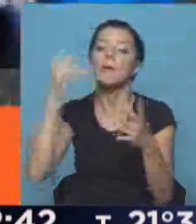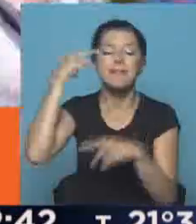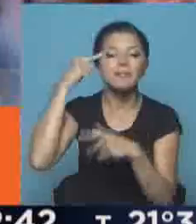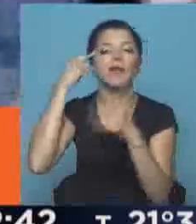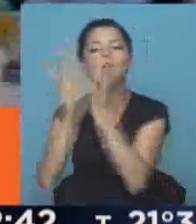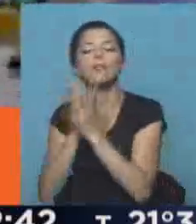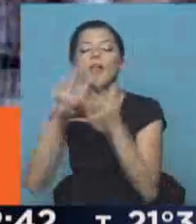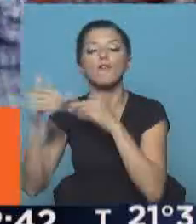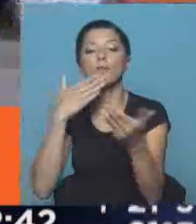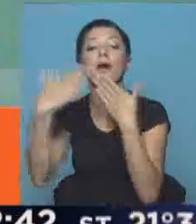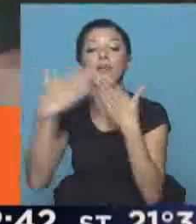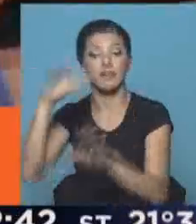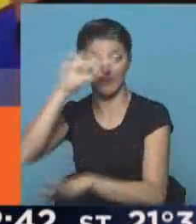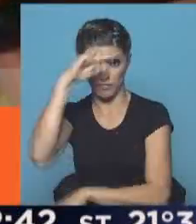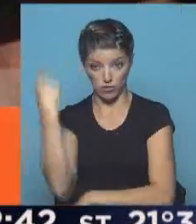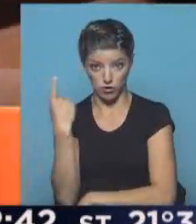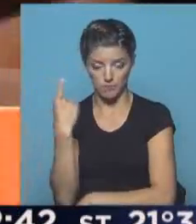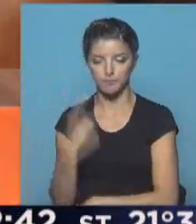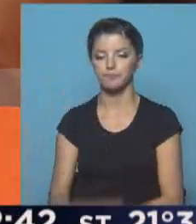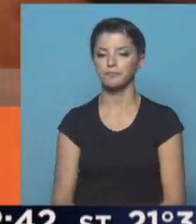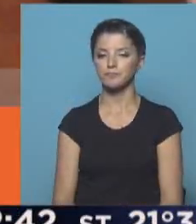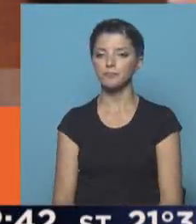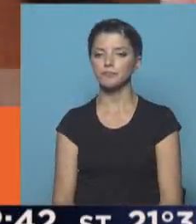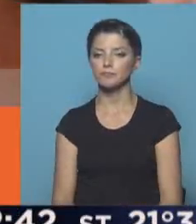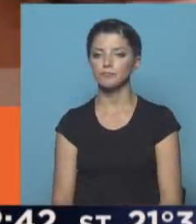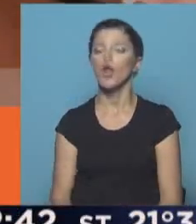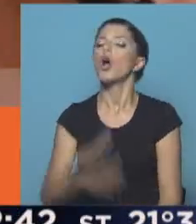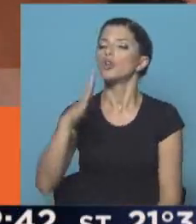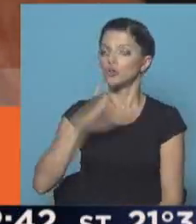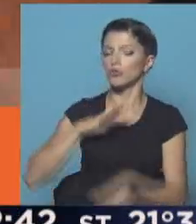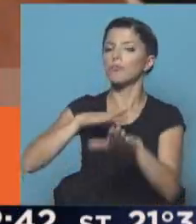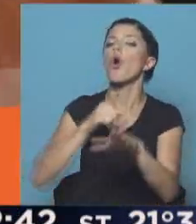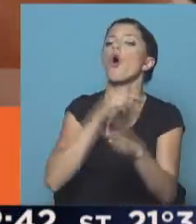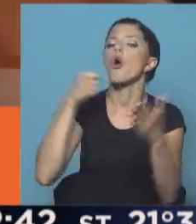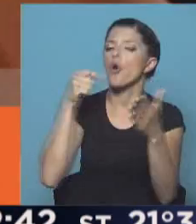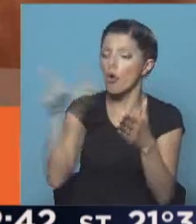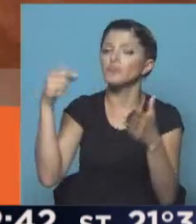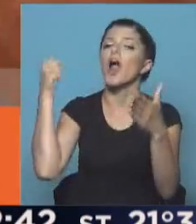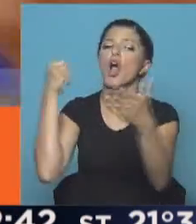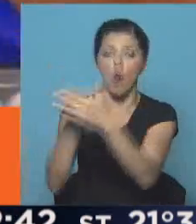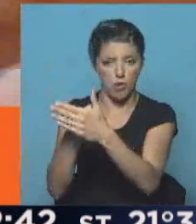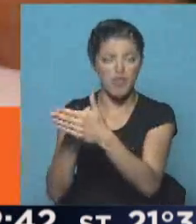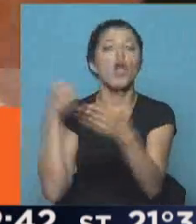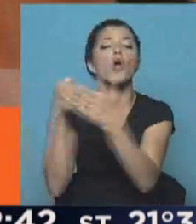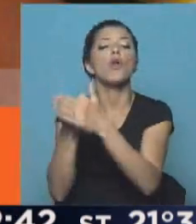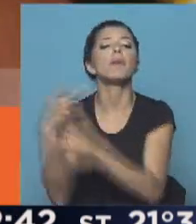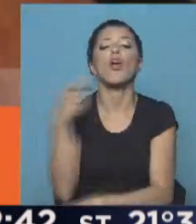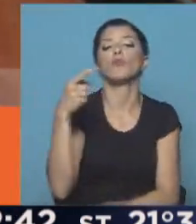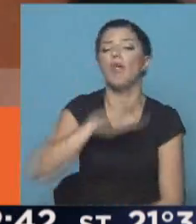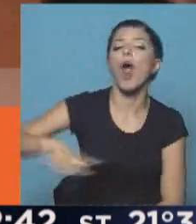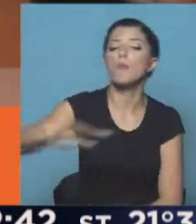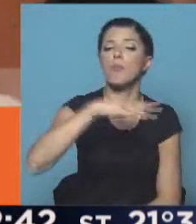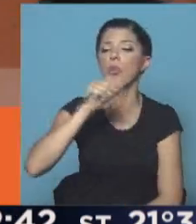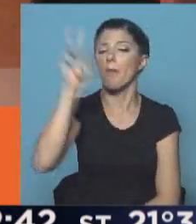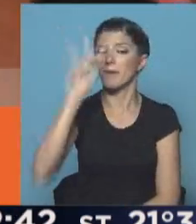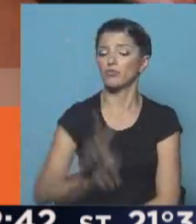diálogo nacional. Nos estamos movilizando contra un golpe que se dio contra el pueblo venezolano, contra el derecho que